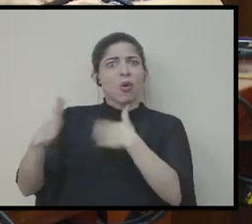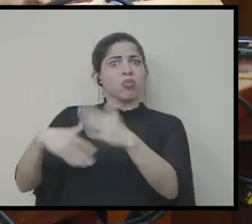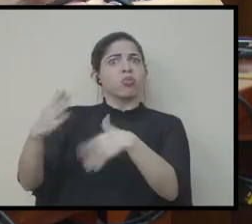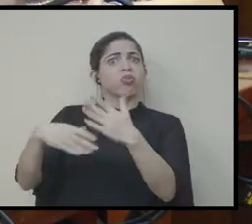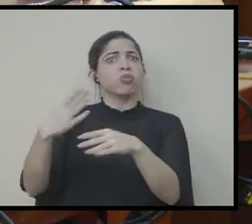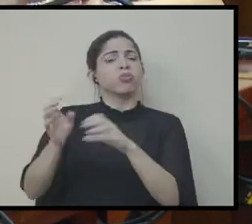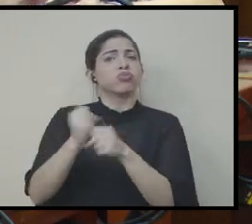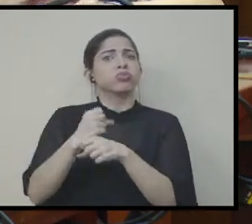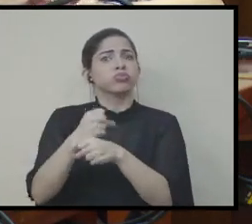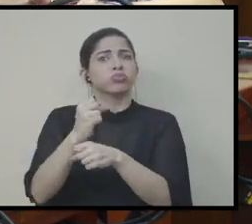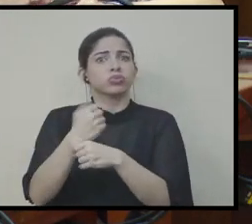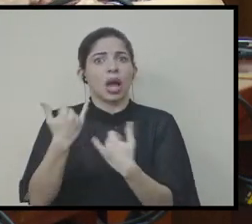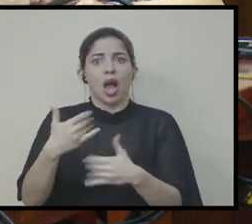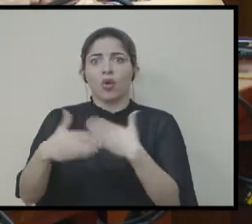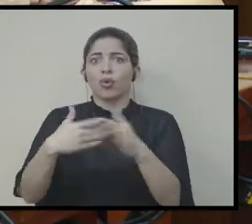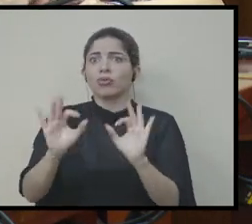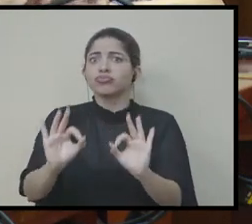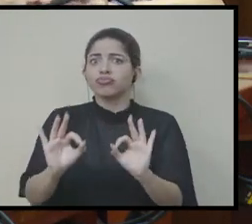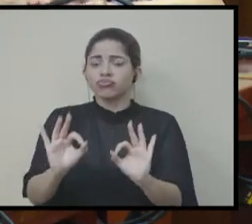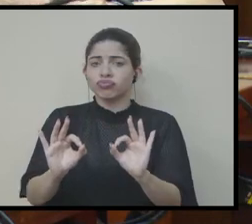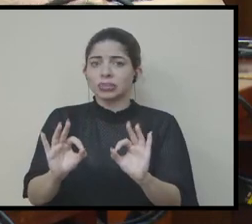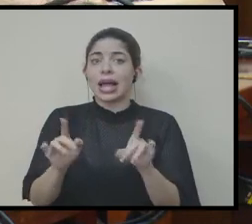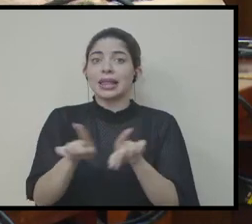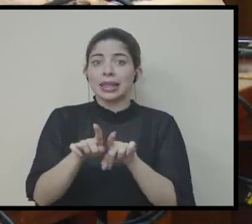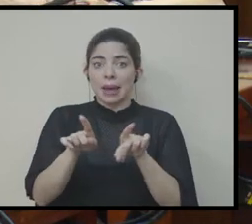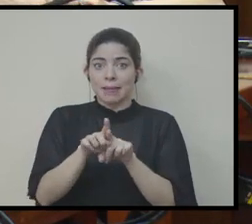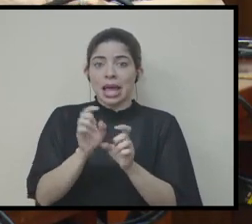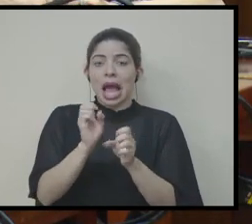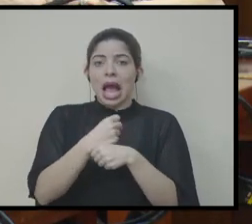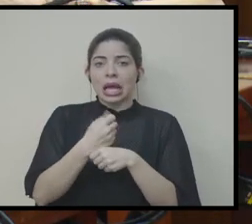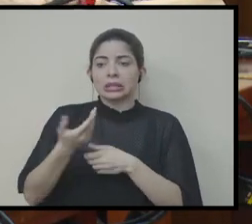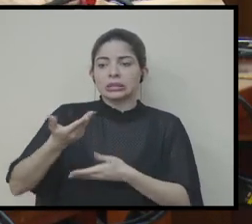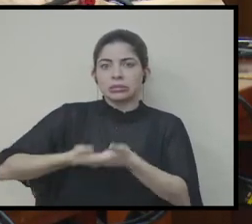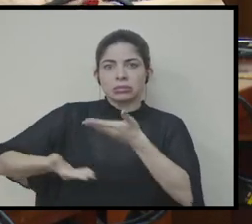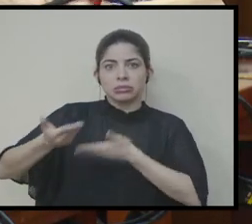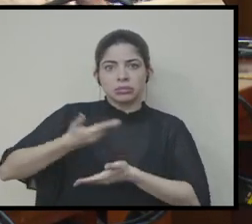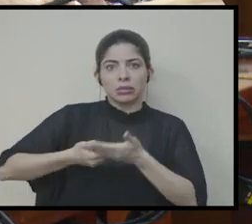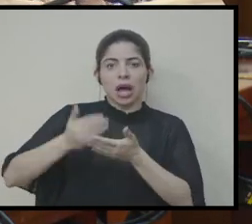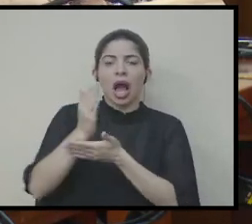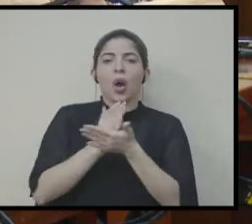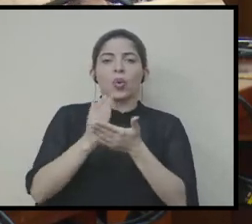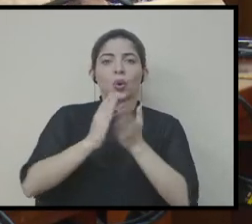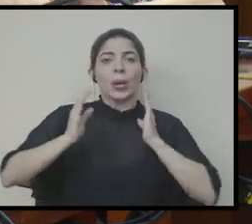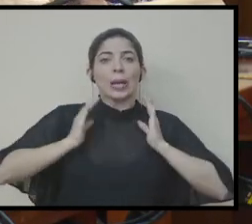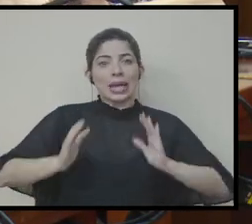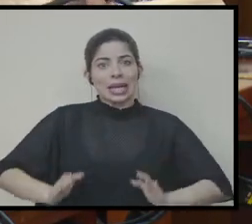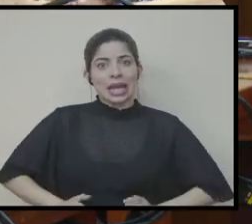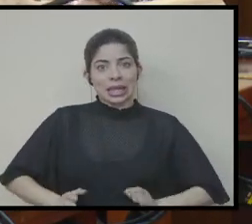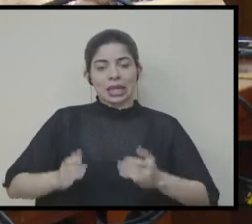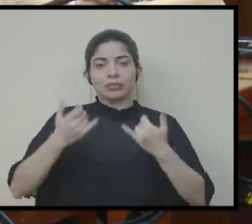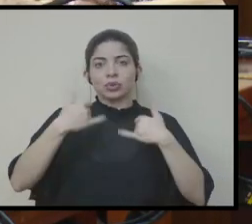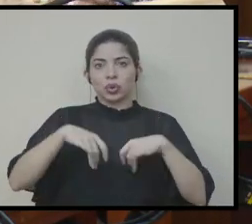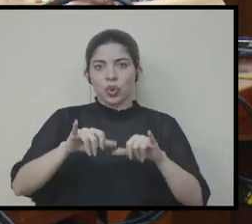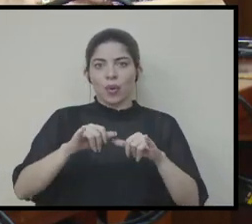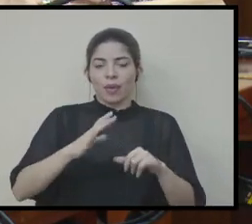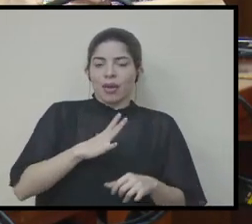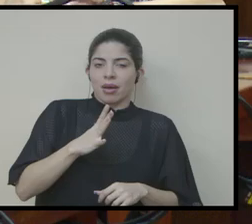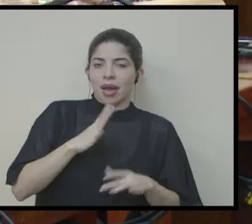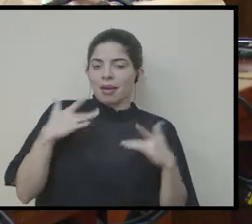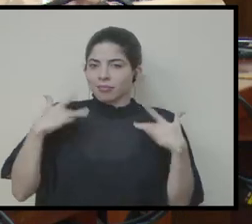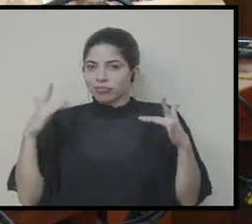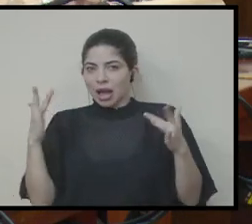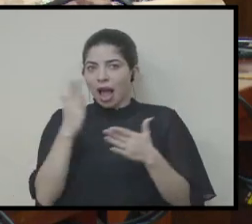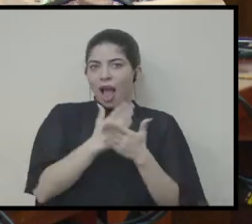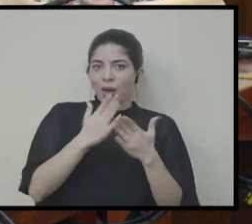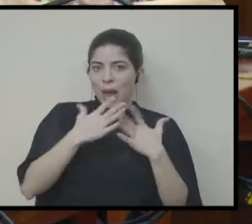lo hizo y le está yendo súper bien. También hacemos cosas, o sea, hay ciertos clientes con los que sigues, que es como este glam y brillo, y